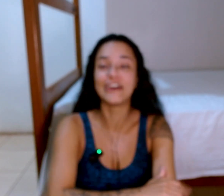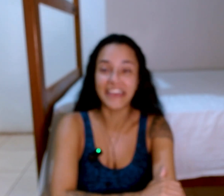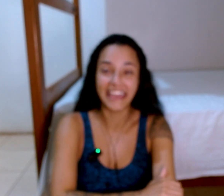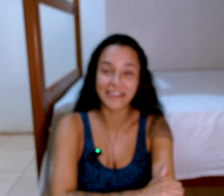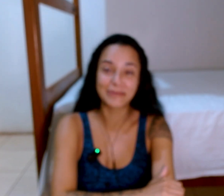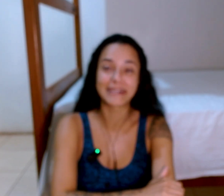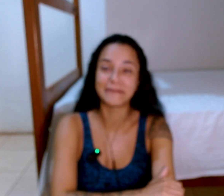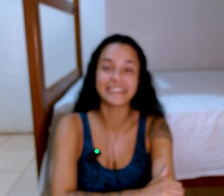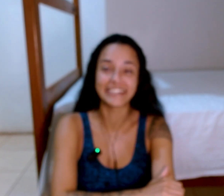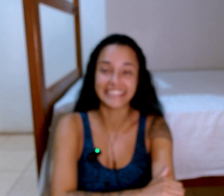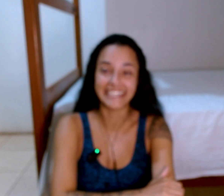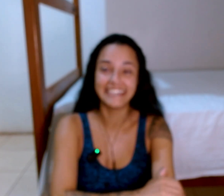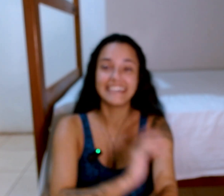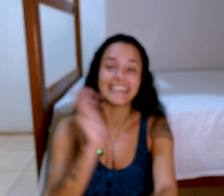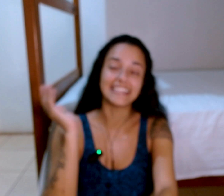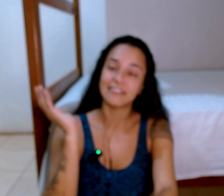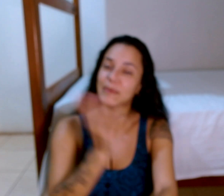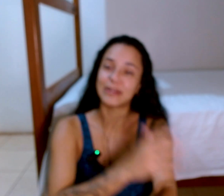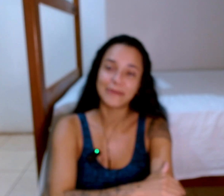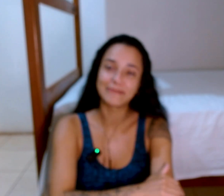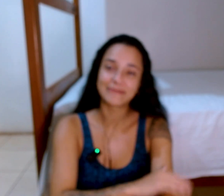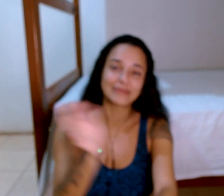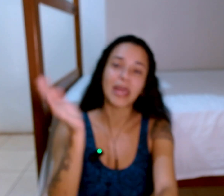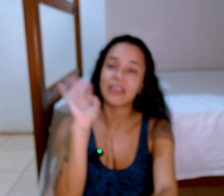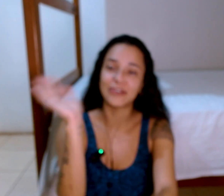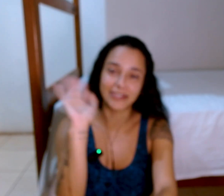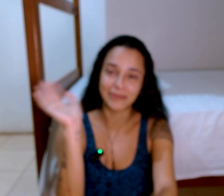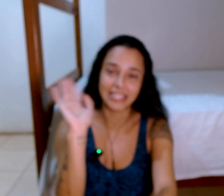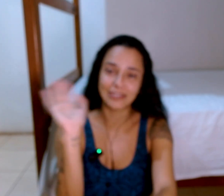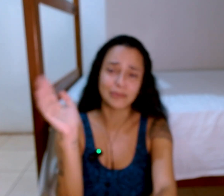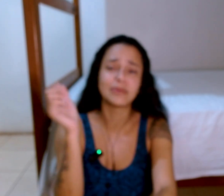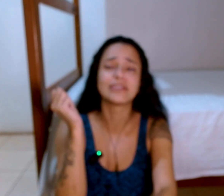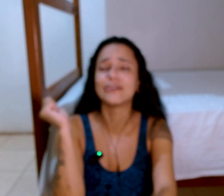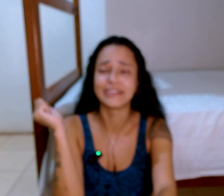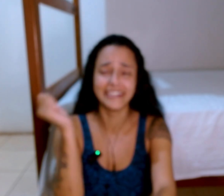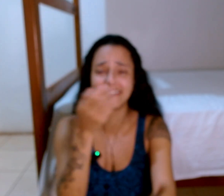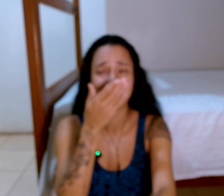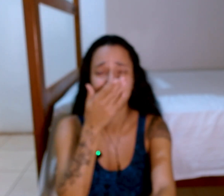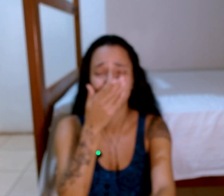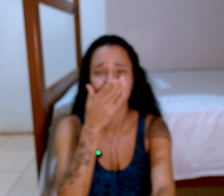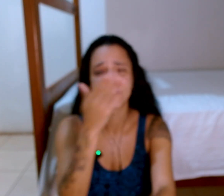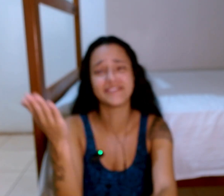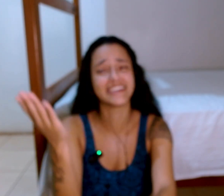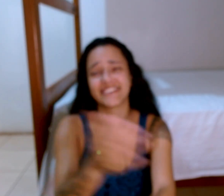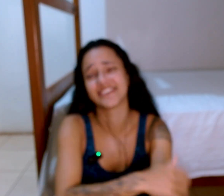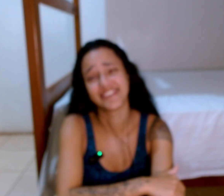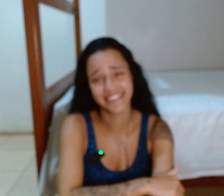alguno de ellos para ver ahorita y te espero Adiós hermanito Perdón beso